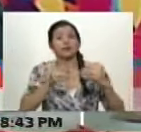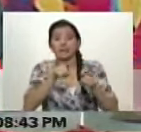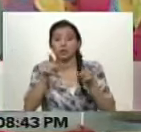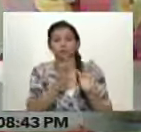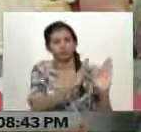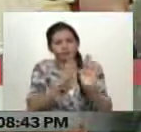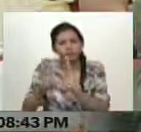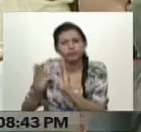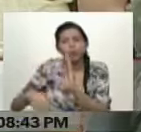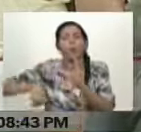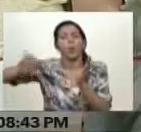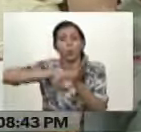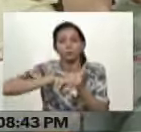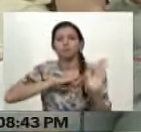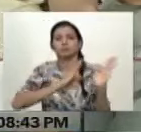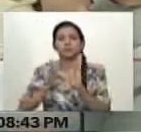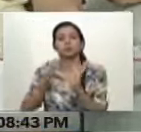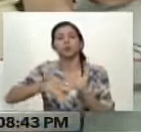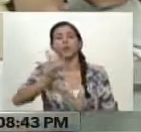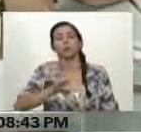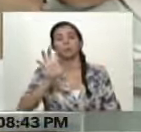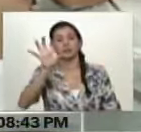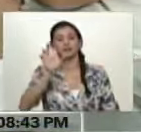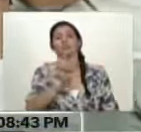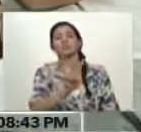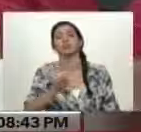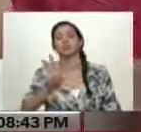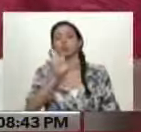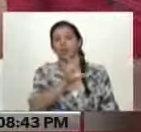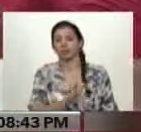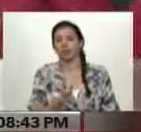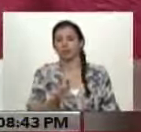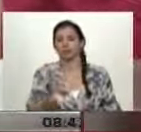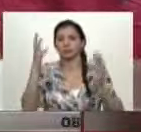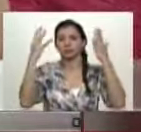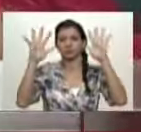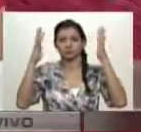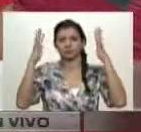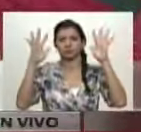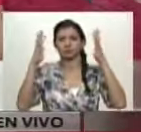reorganización en todos los estados del país.